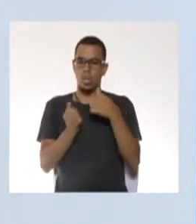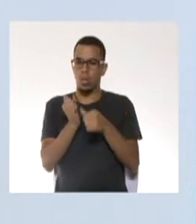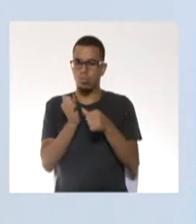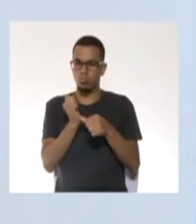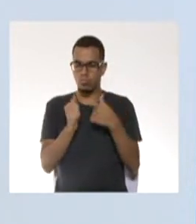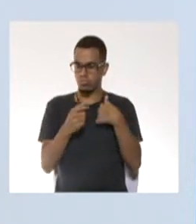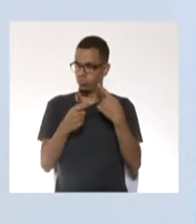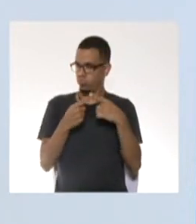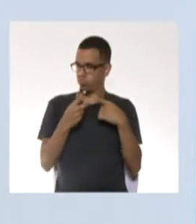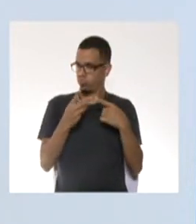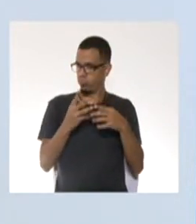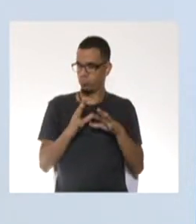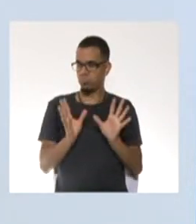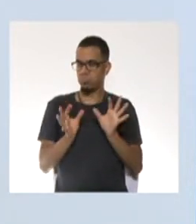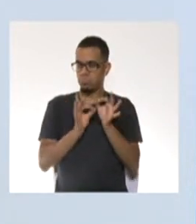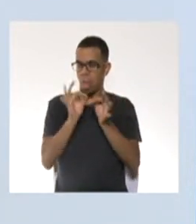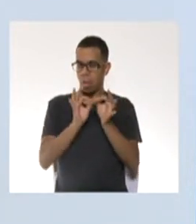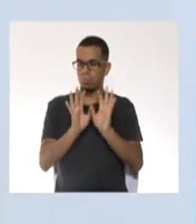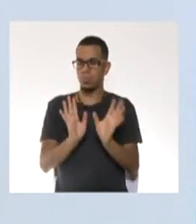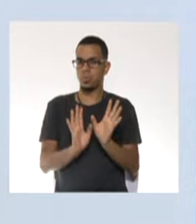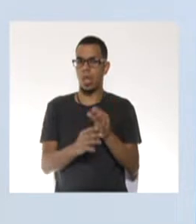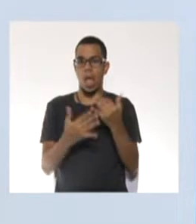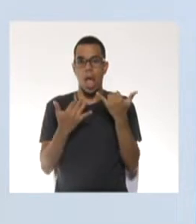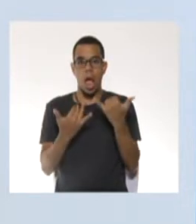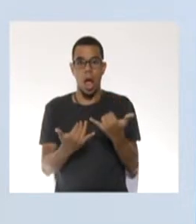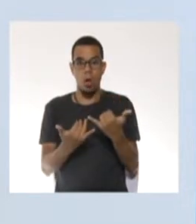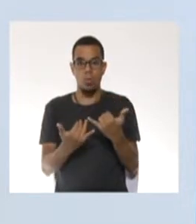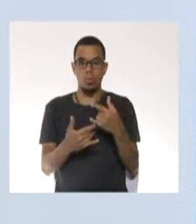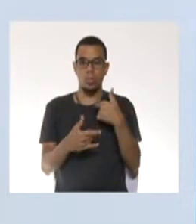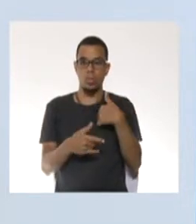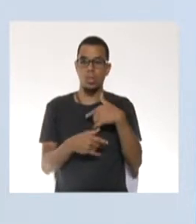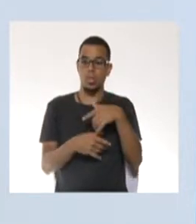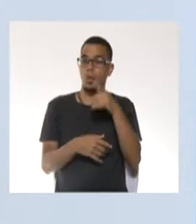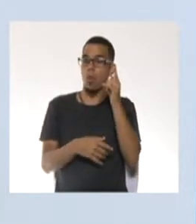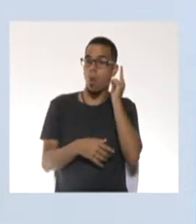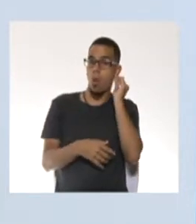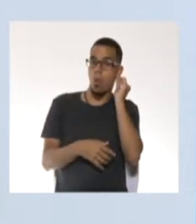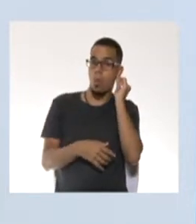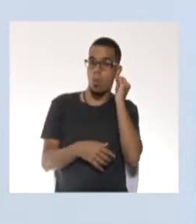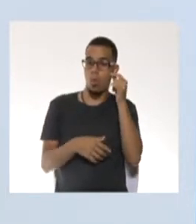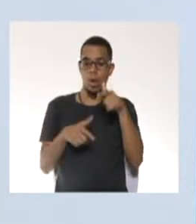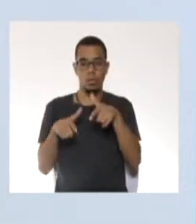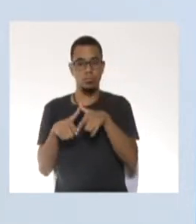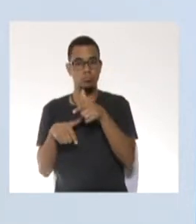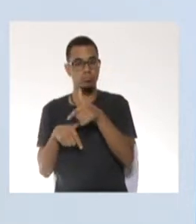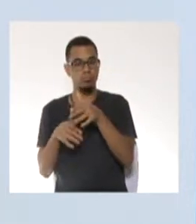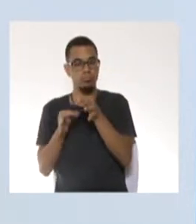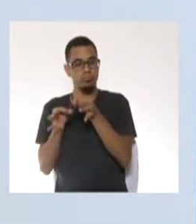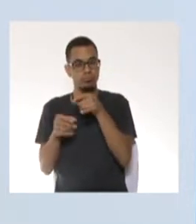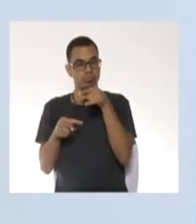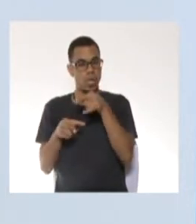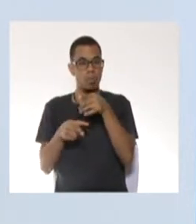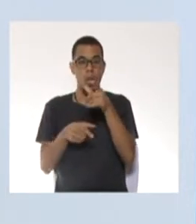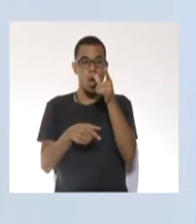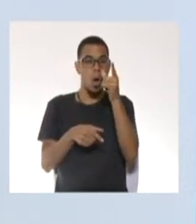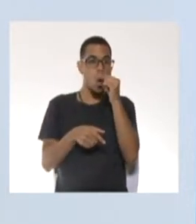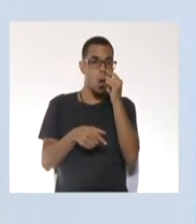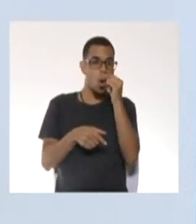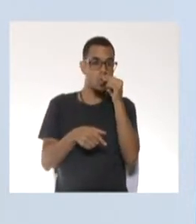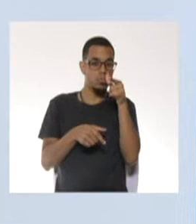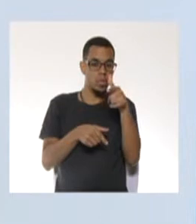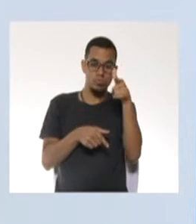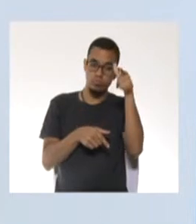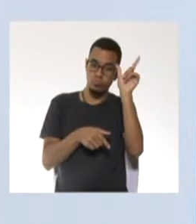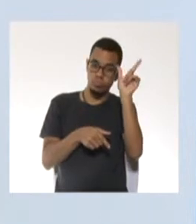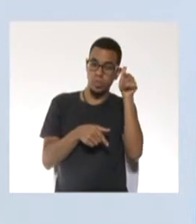Hoy vamos a hablar de uno muy importante que es el aparato reproductor femenino y el aparato reproductor masculino. Ellos se encargan de